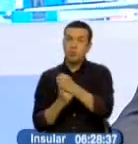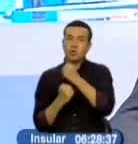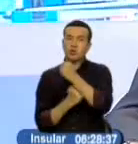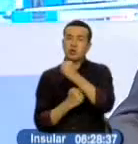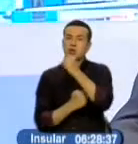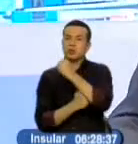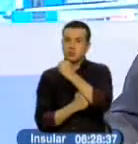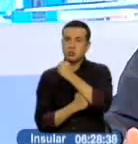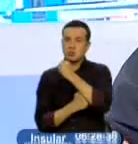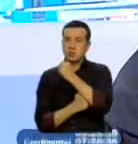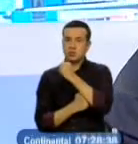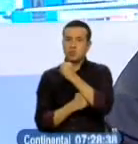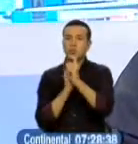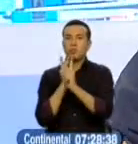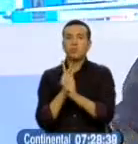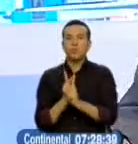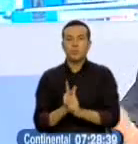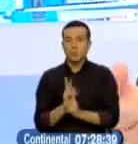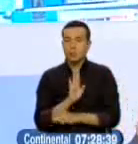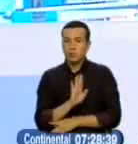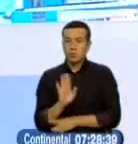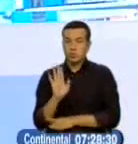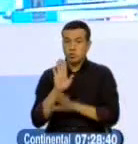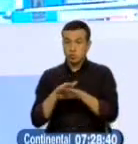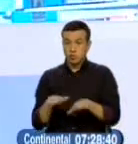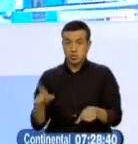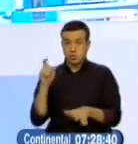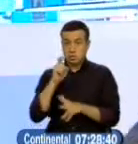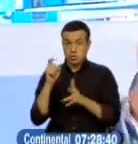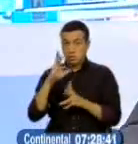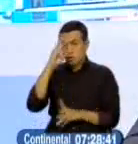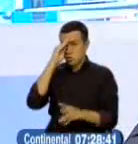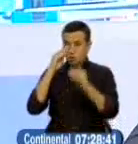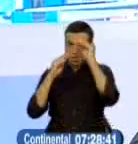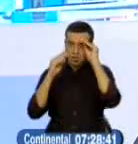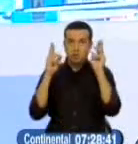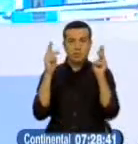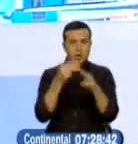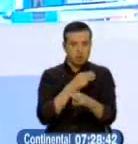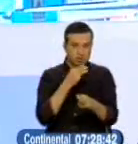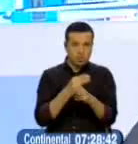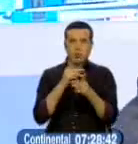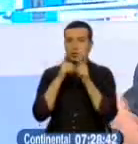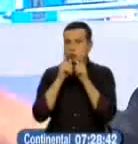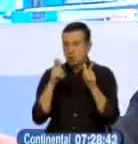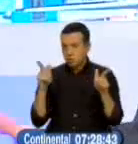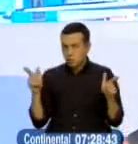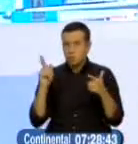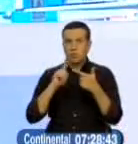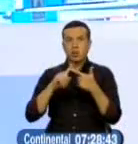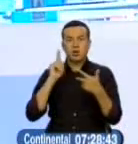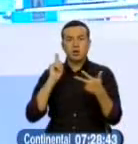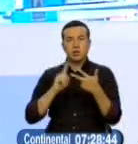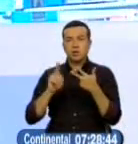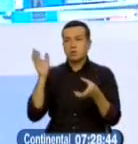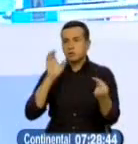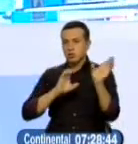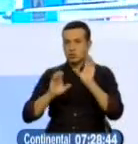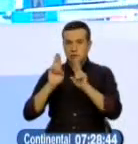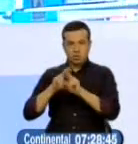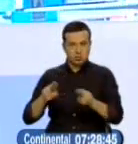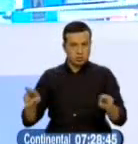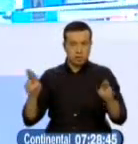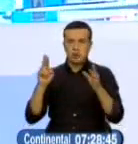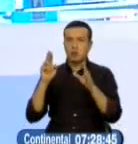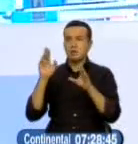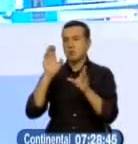fortalecimiento de aquellos aspectos que los estudiantes necesitan conocer, matemáticas, lenguaje, ciencias naturales,